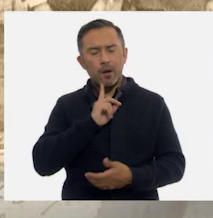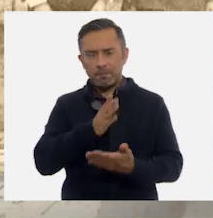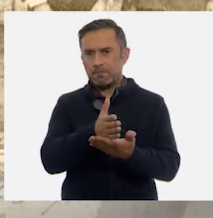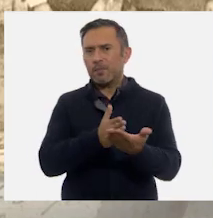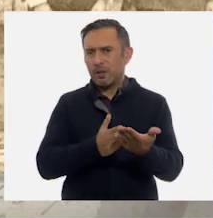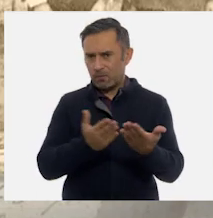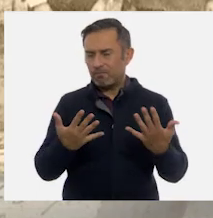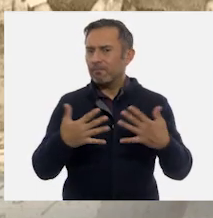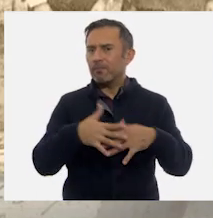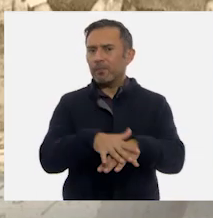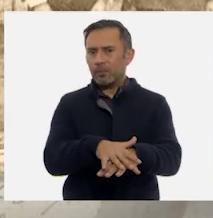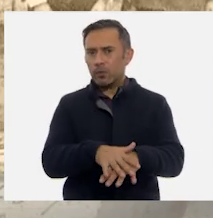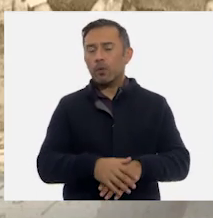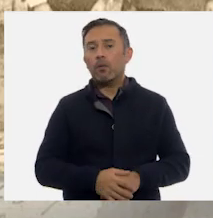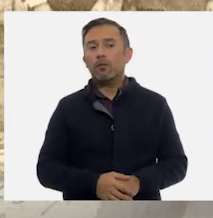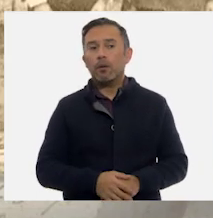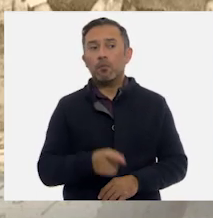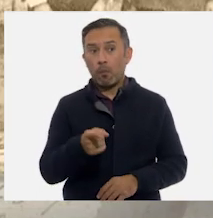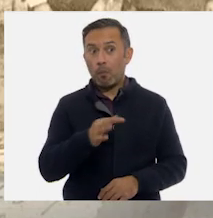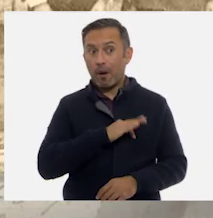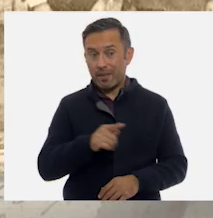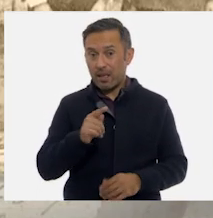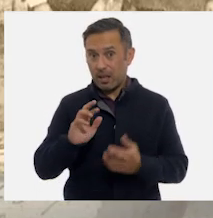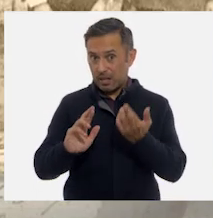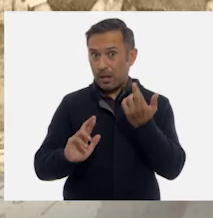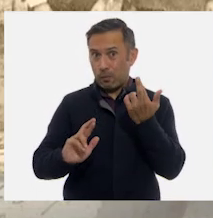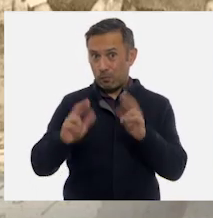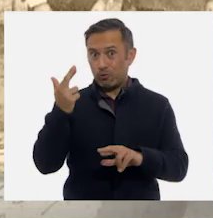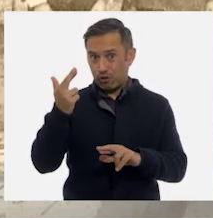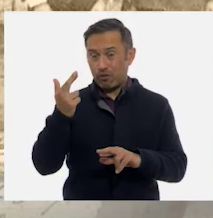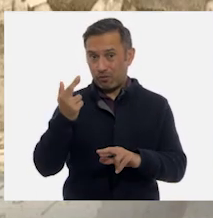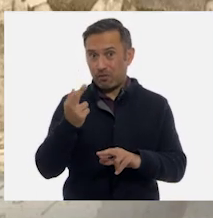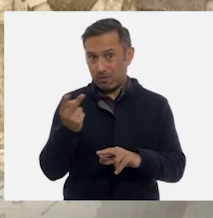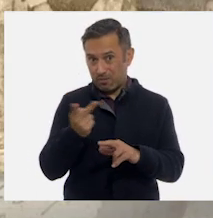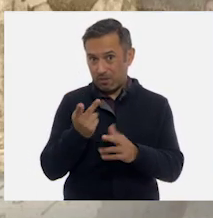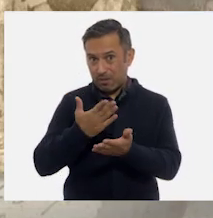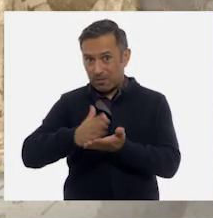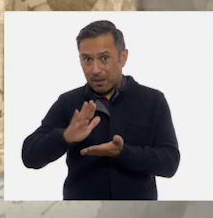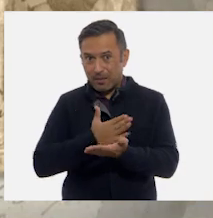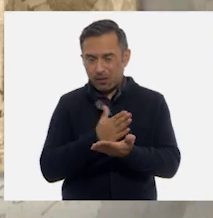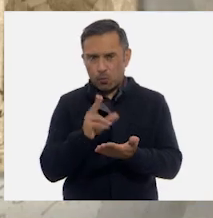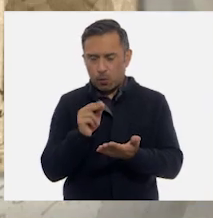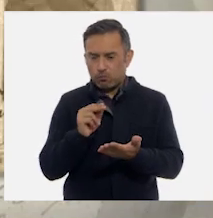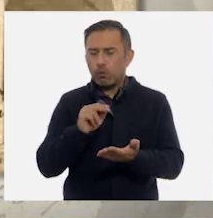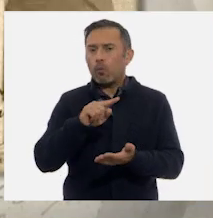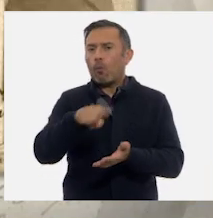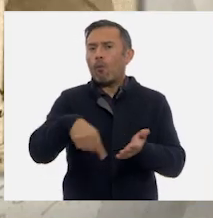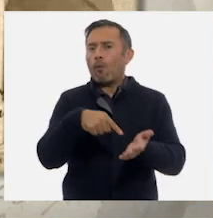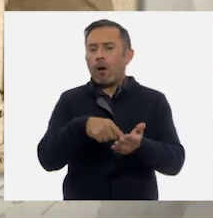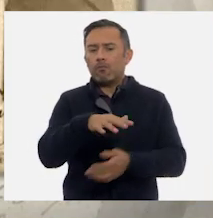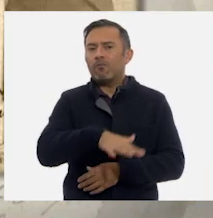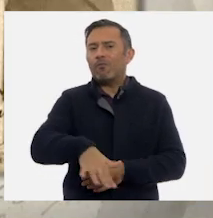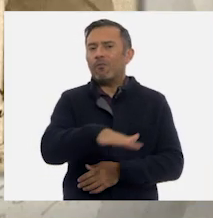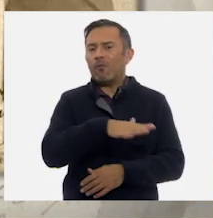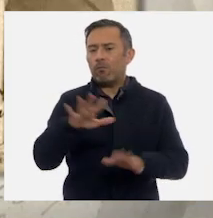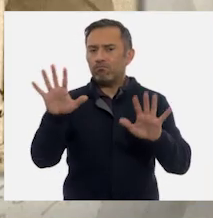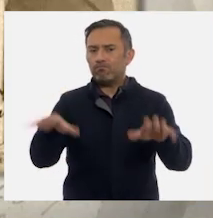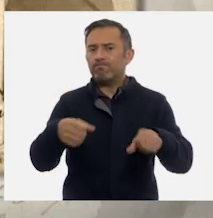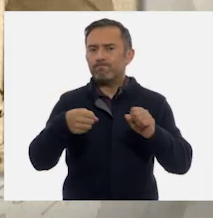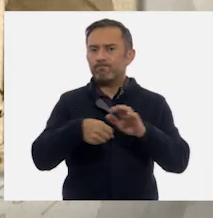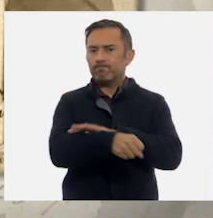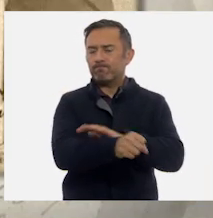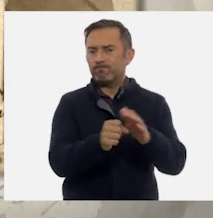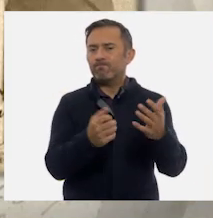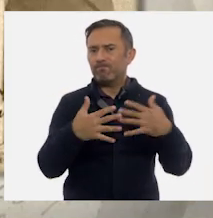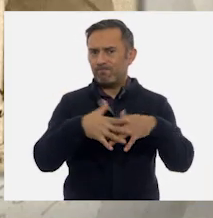lugar de dividir a los revolucionarios, los van a juntar en un espacio social y entonces crean una amistad